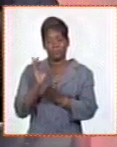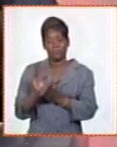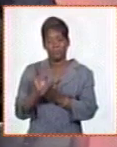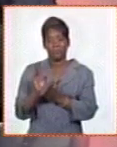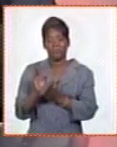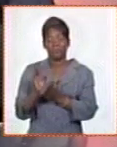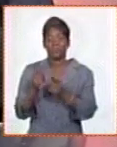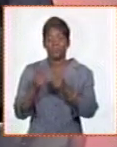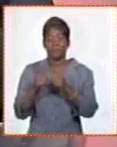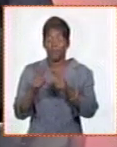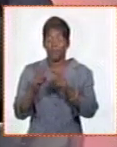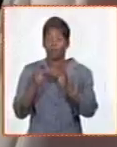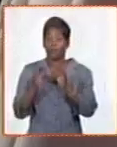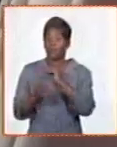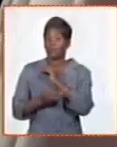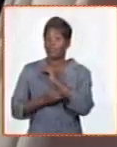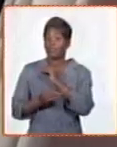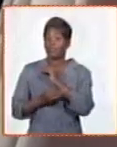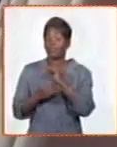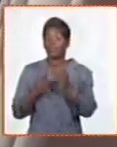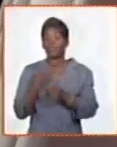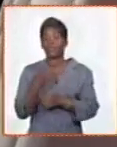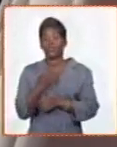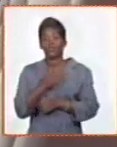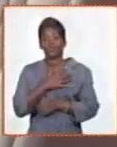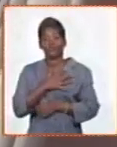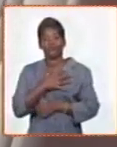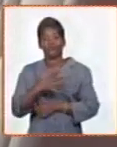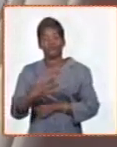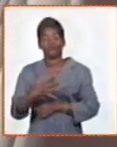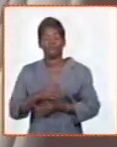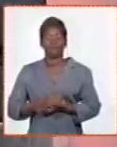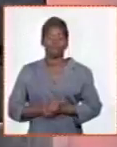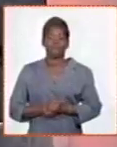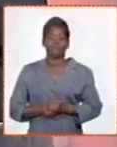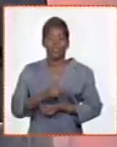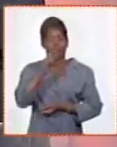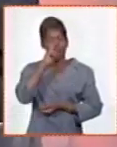y fortaleza del alma de nuestros niños, los que van